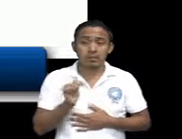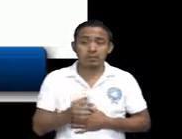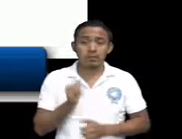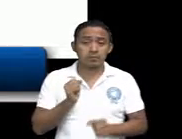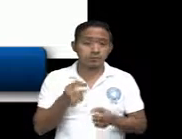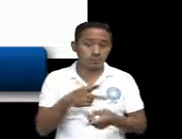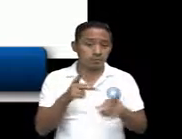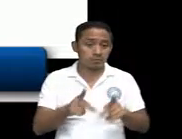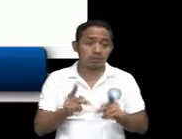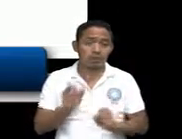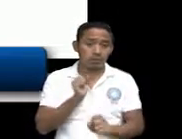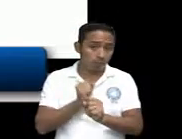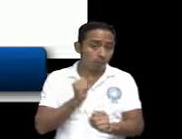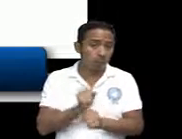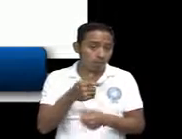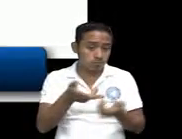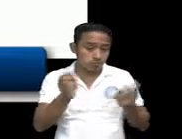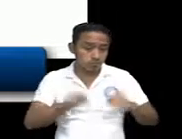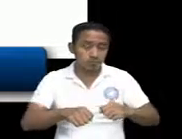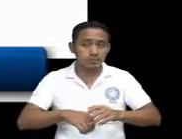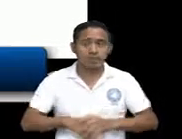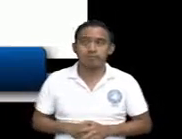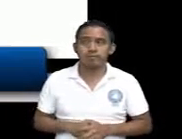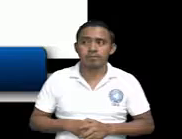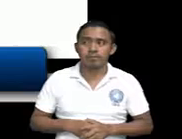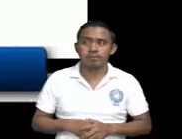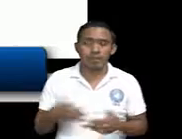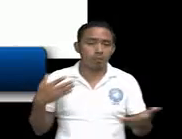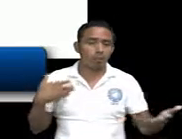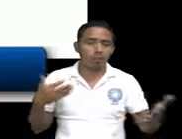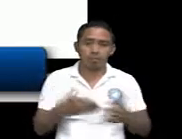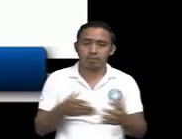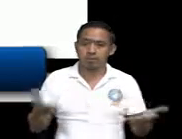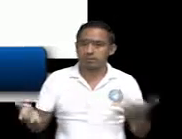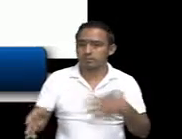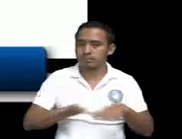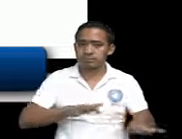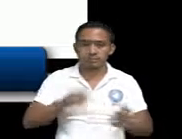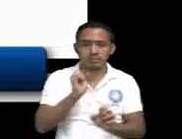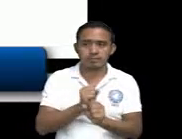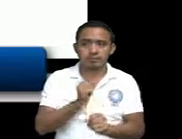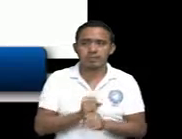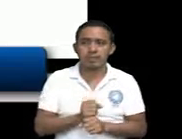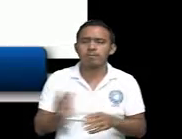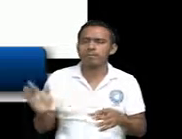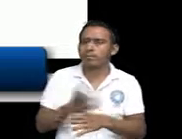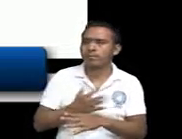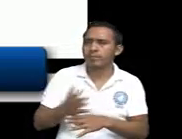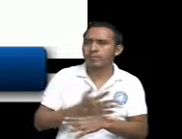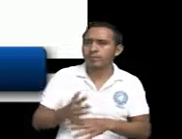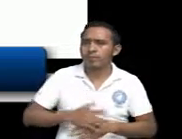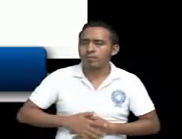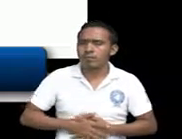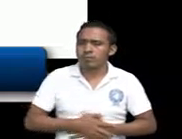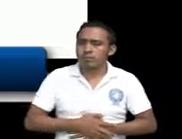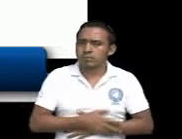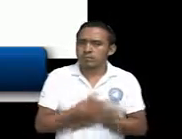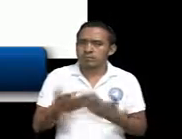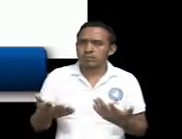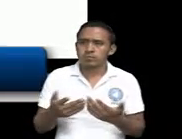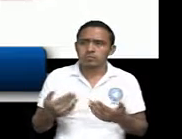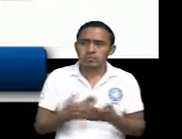productiva. Entonces, estos pacientes se inhabilitan totalmente. Yeah. A diferencia de las varices que